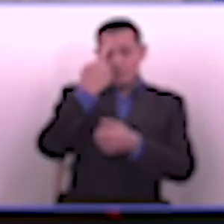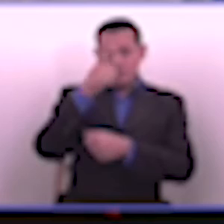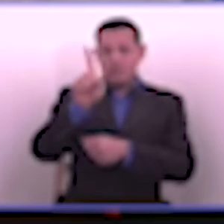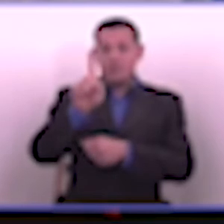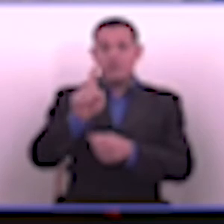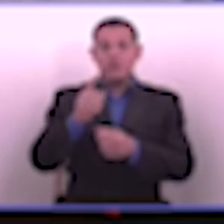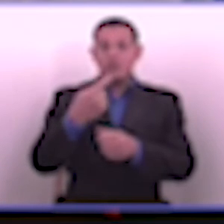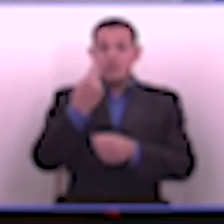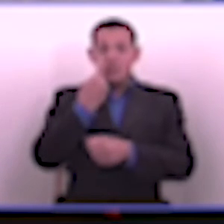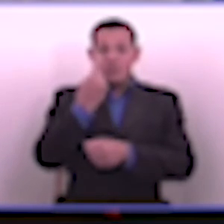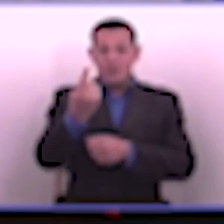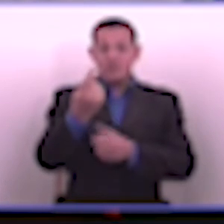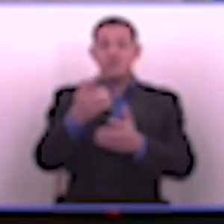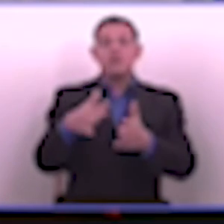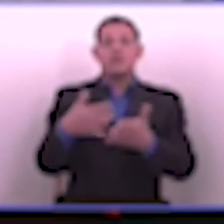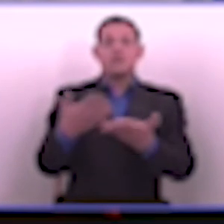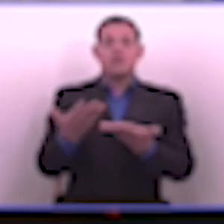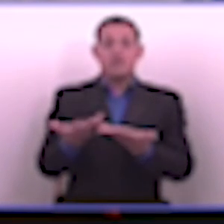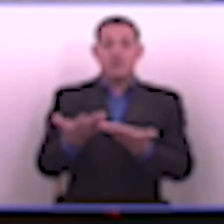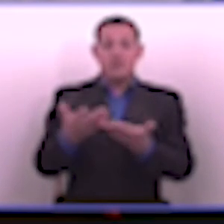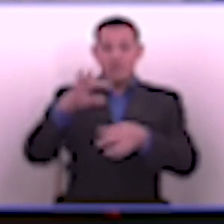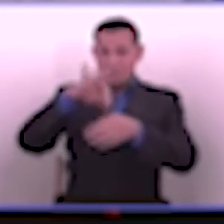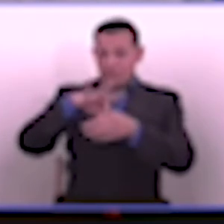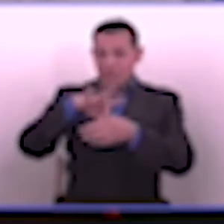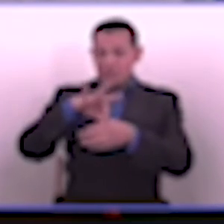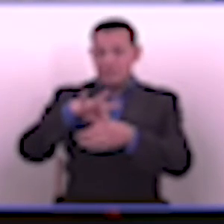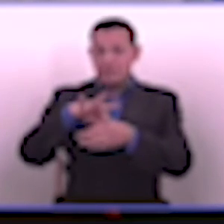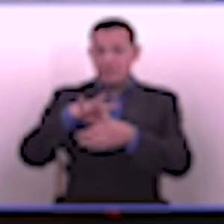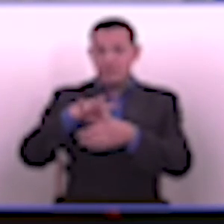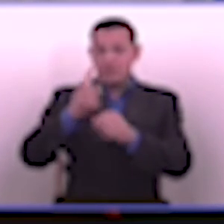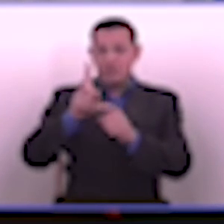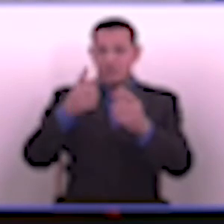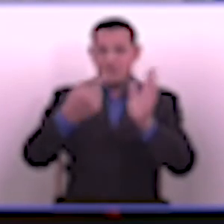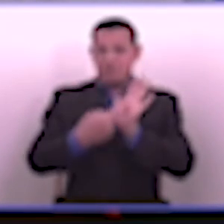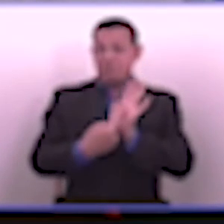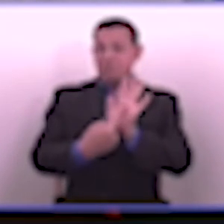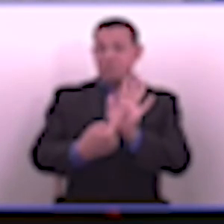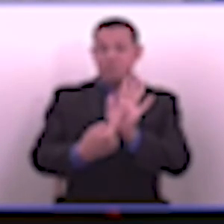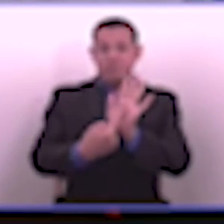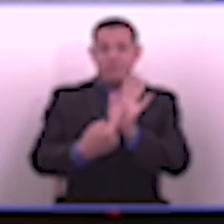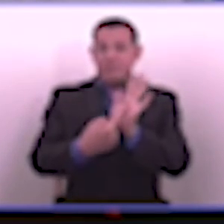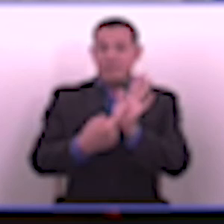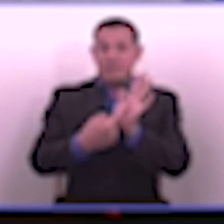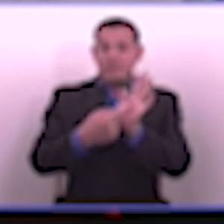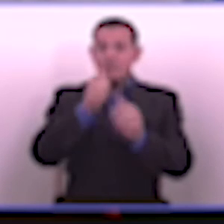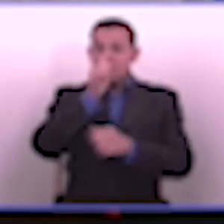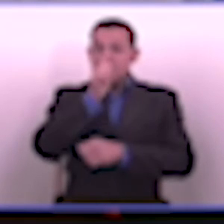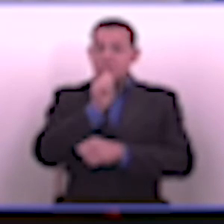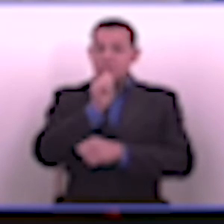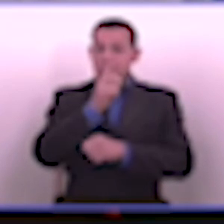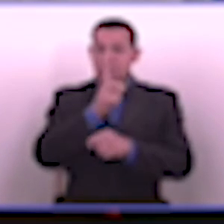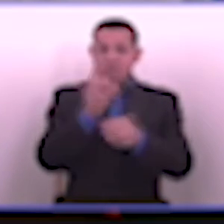hemos visto incluso votos que no se han manifestado se han abstenido